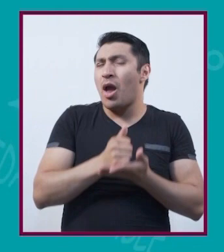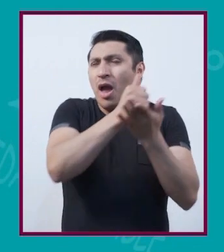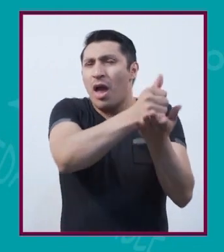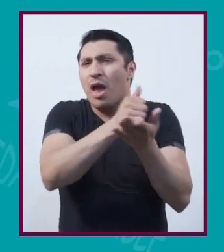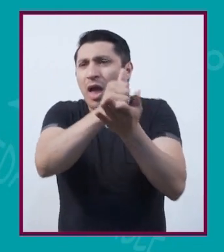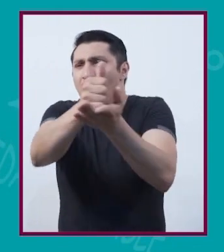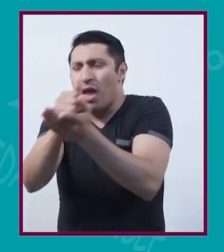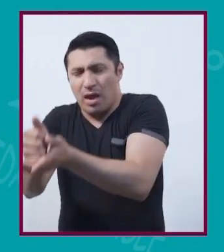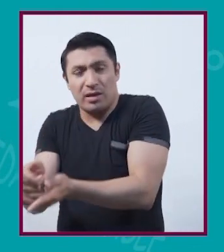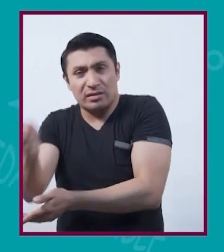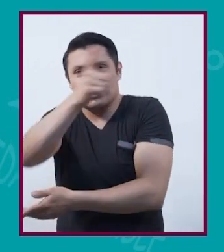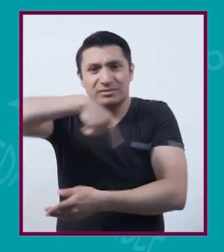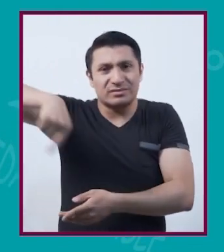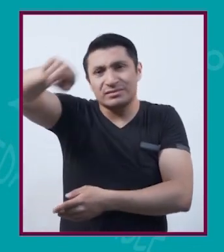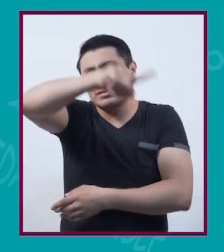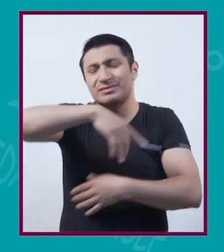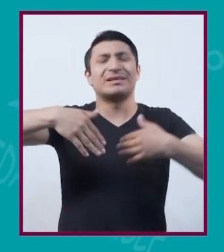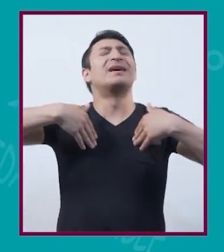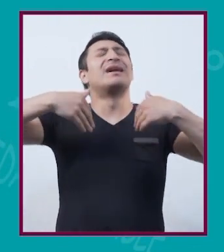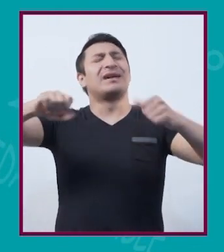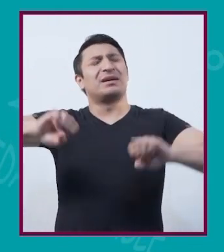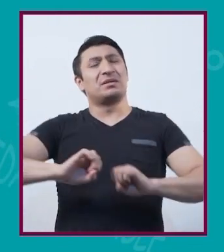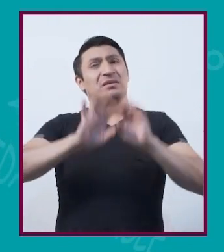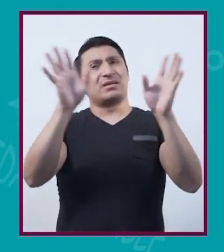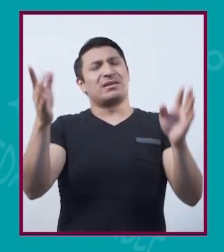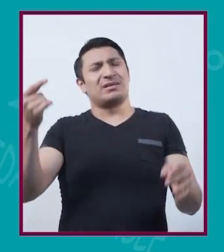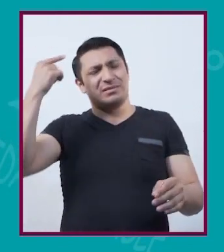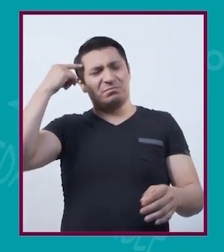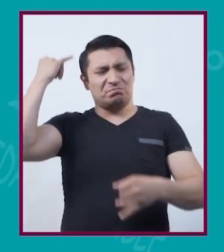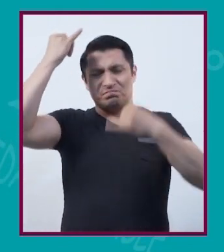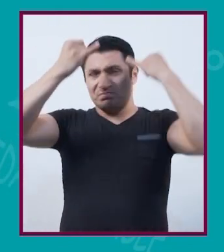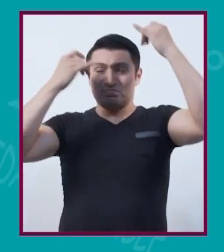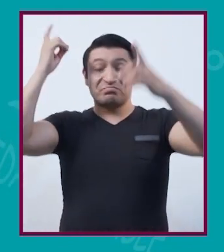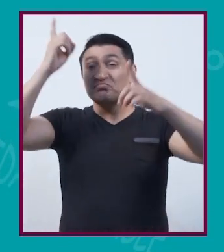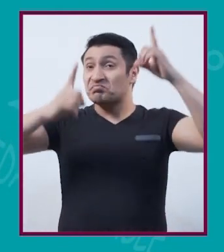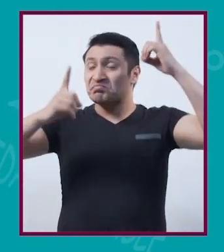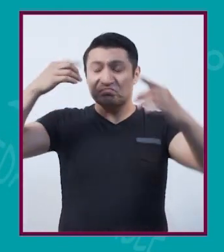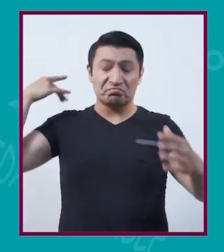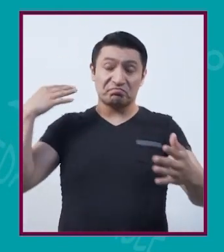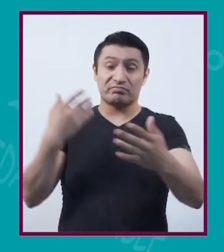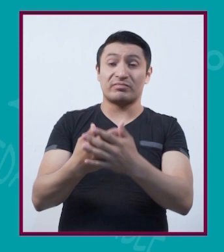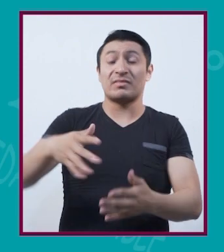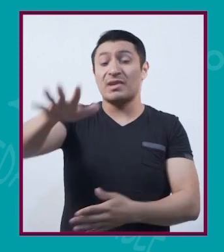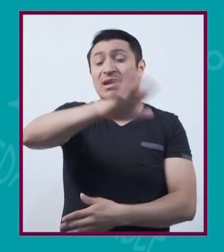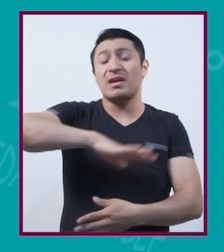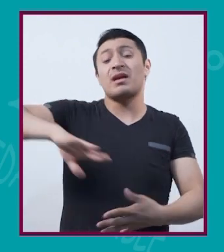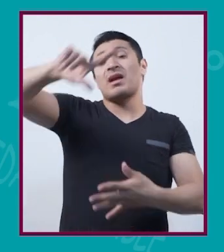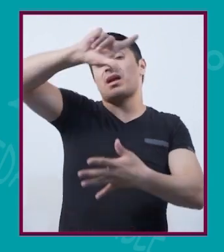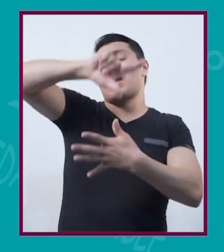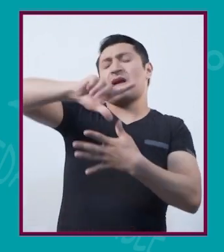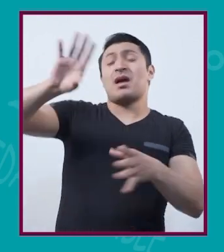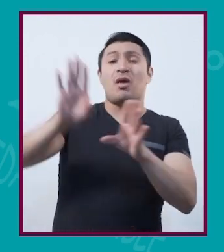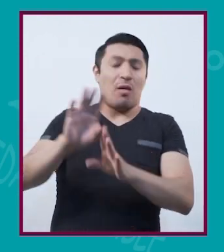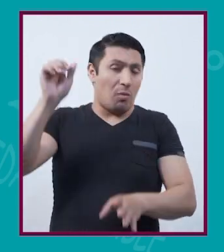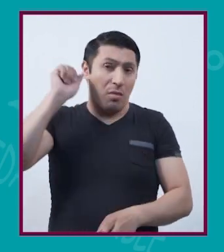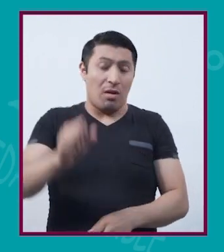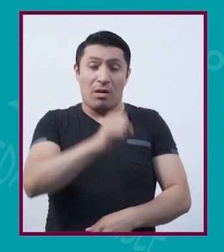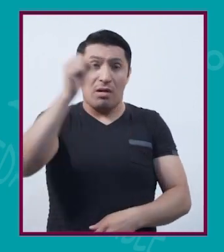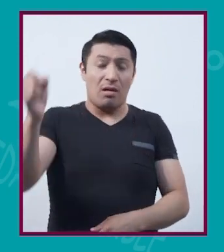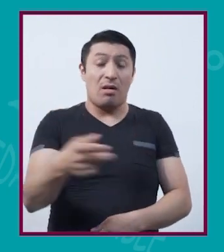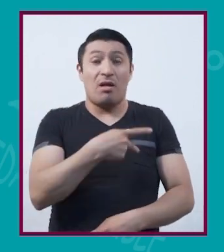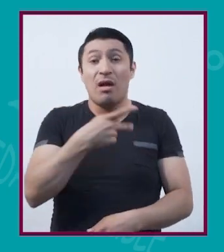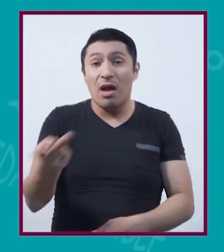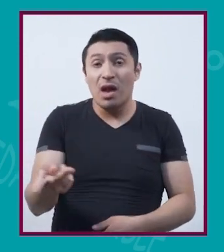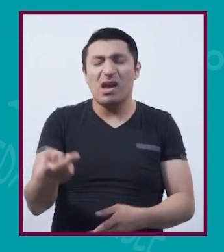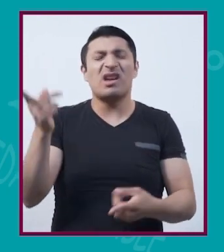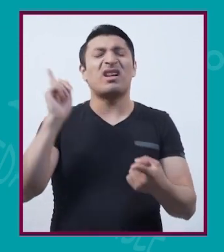¿Es América Latina una región condenada a la pobreza? ¿Condenada por quién? Se antoja conocer las respuestas, ¿a